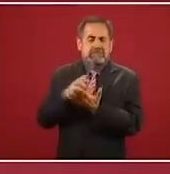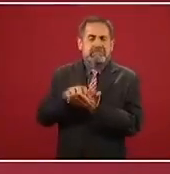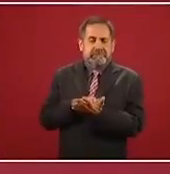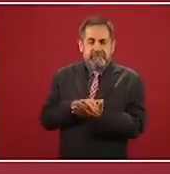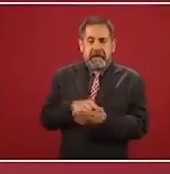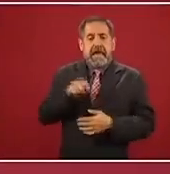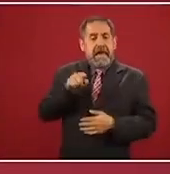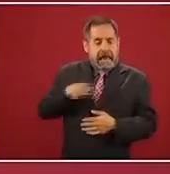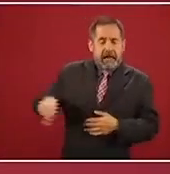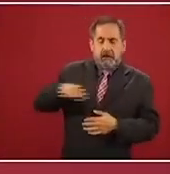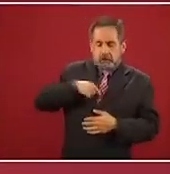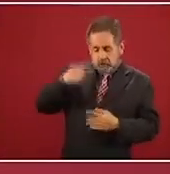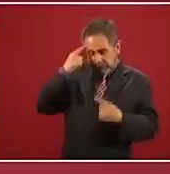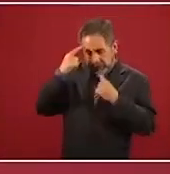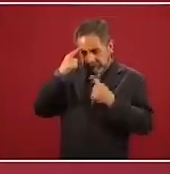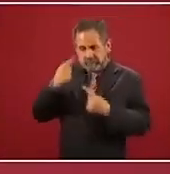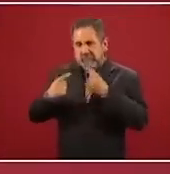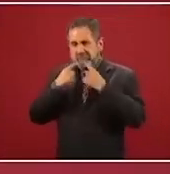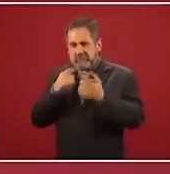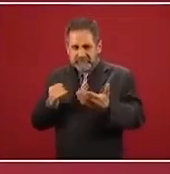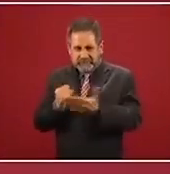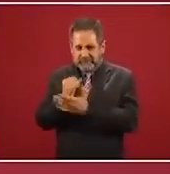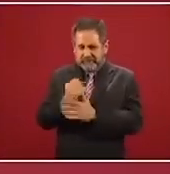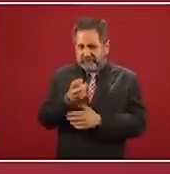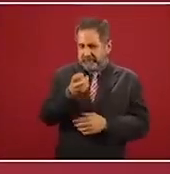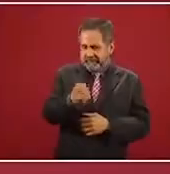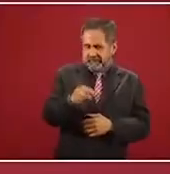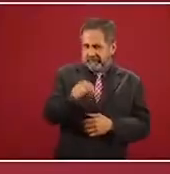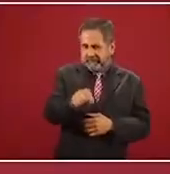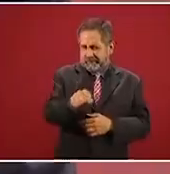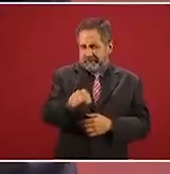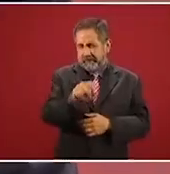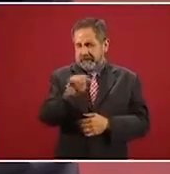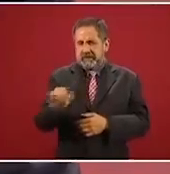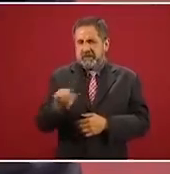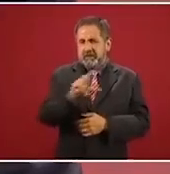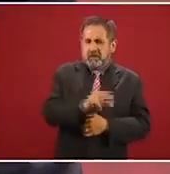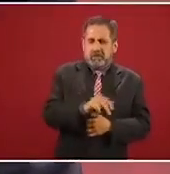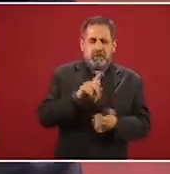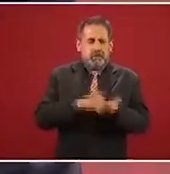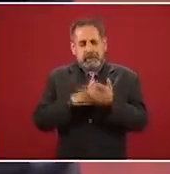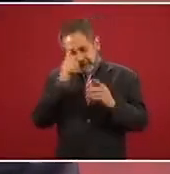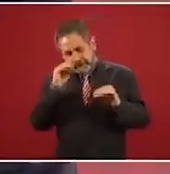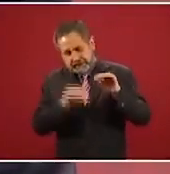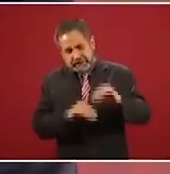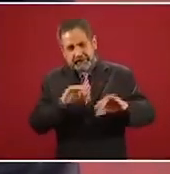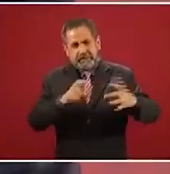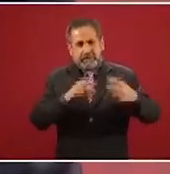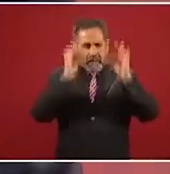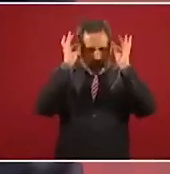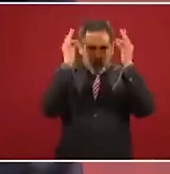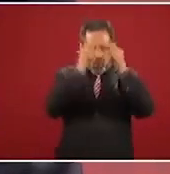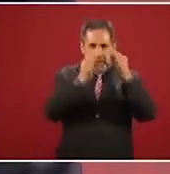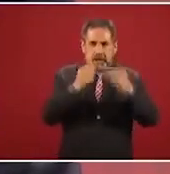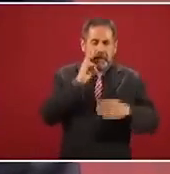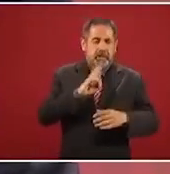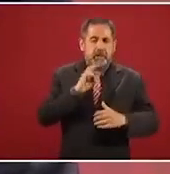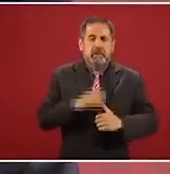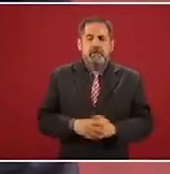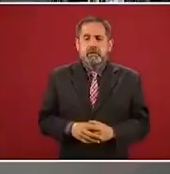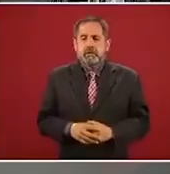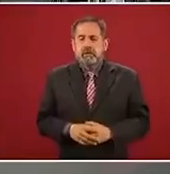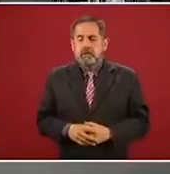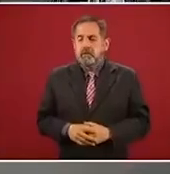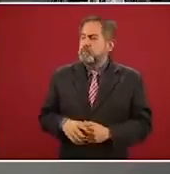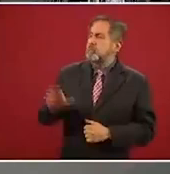a decidir sobre los sistemas para las aduanas. Porque aquí estamos hablando